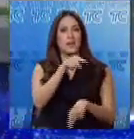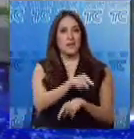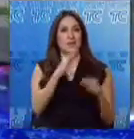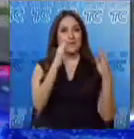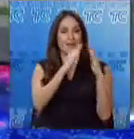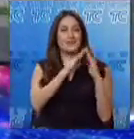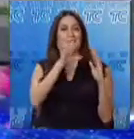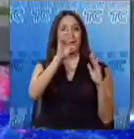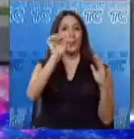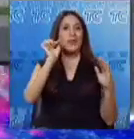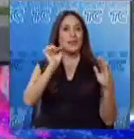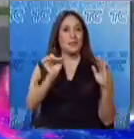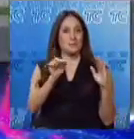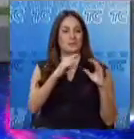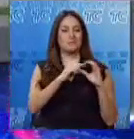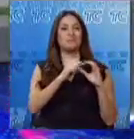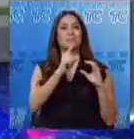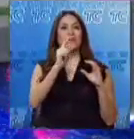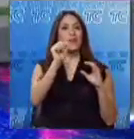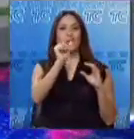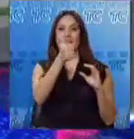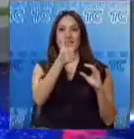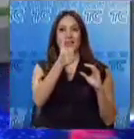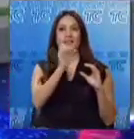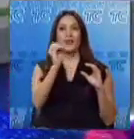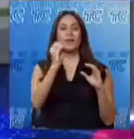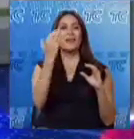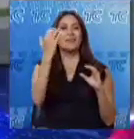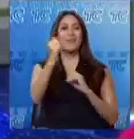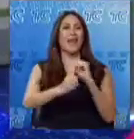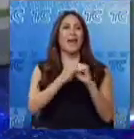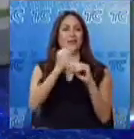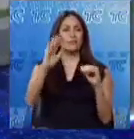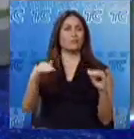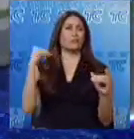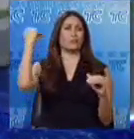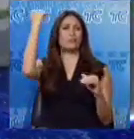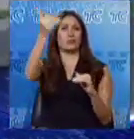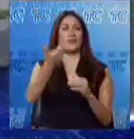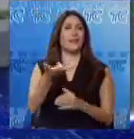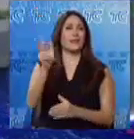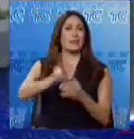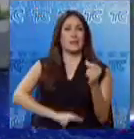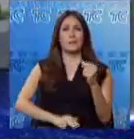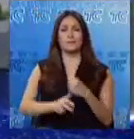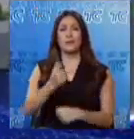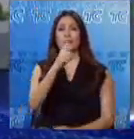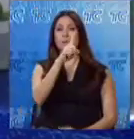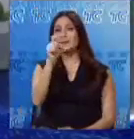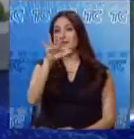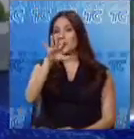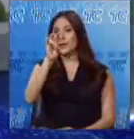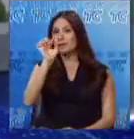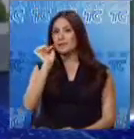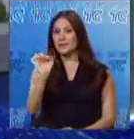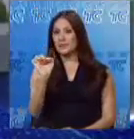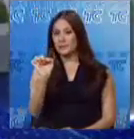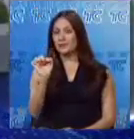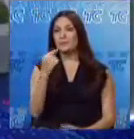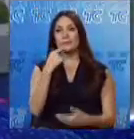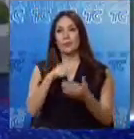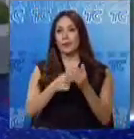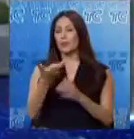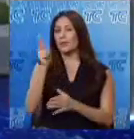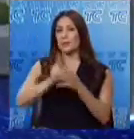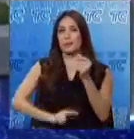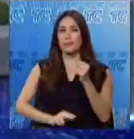en $50,000 la vende no 10, sino 15 años después, al triple de su valor original, es decir,